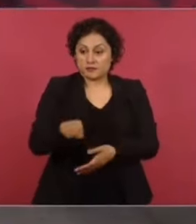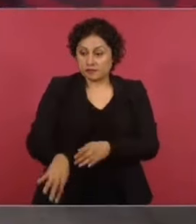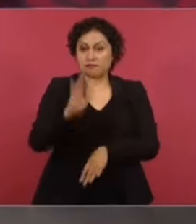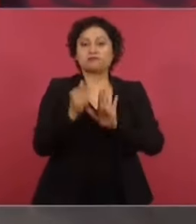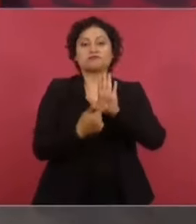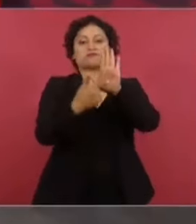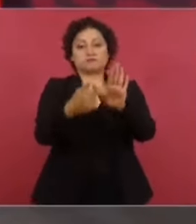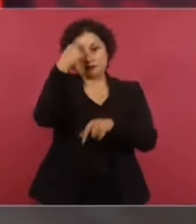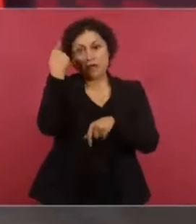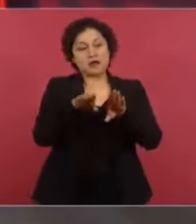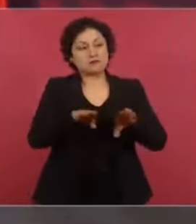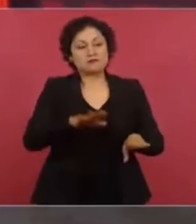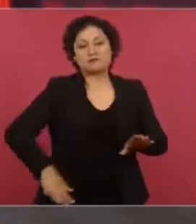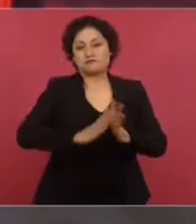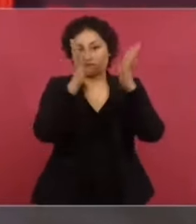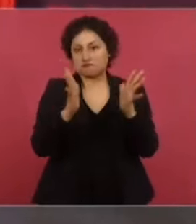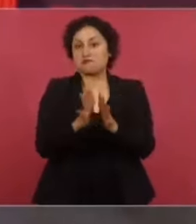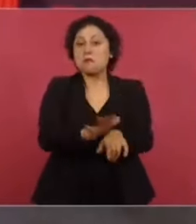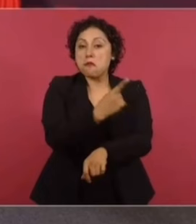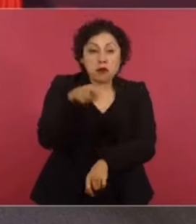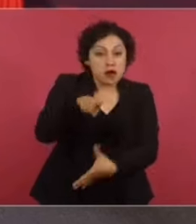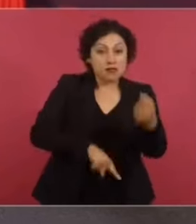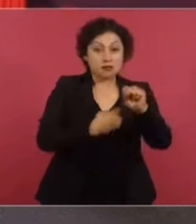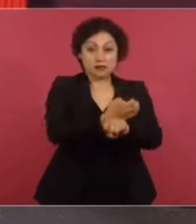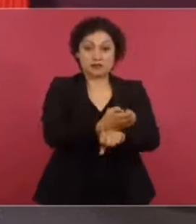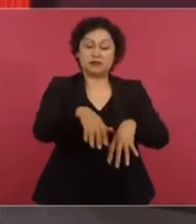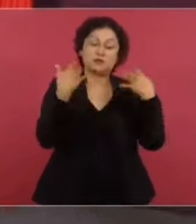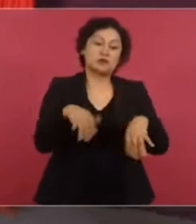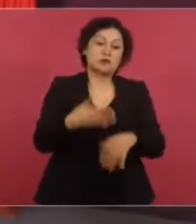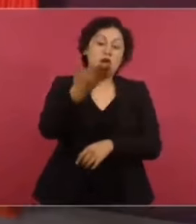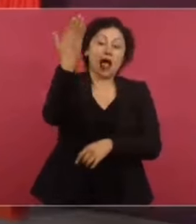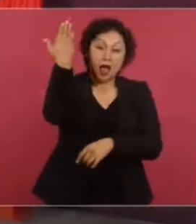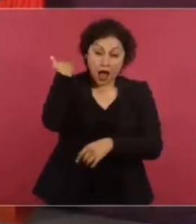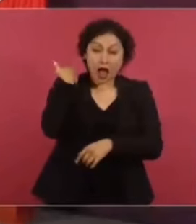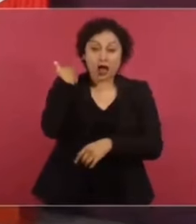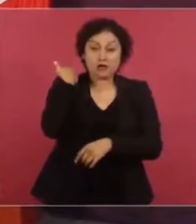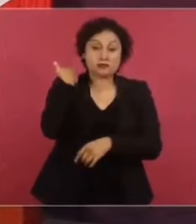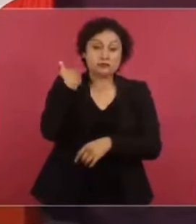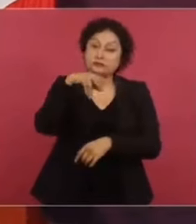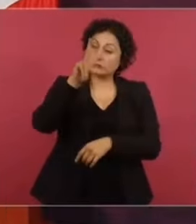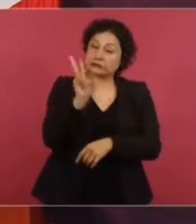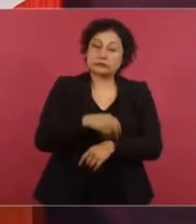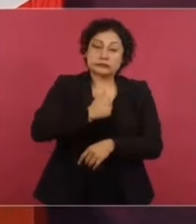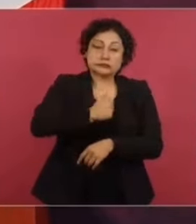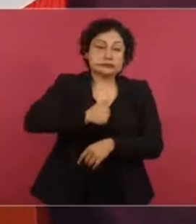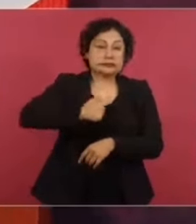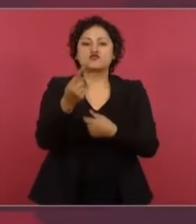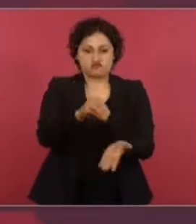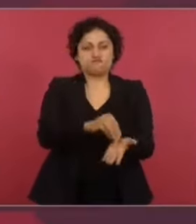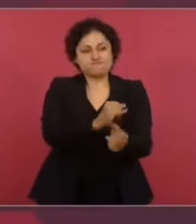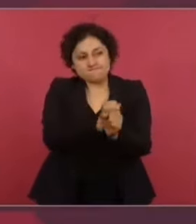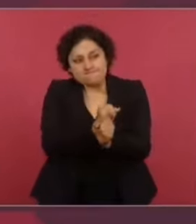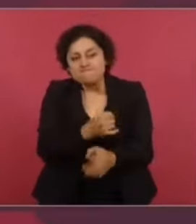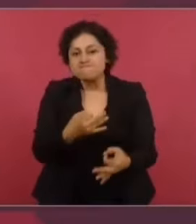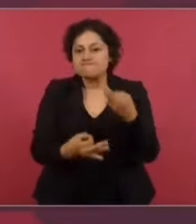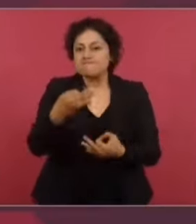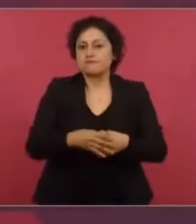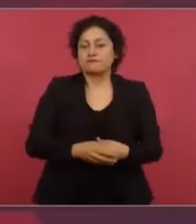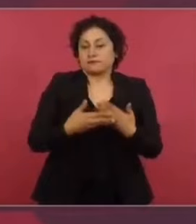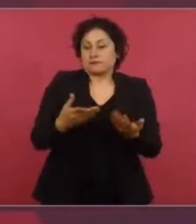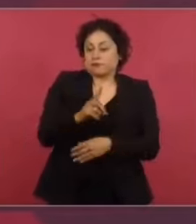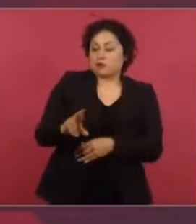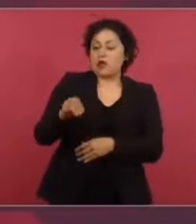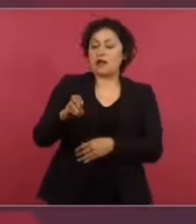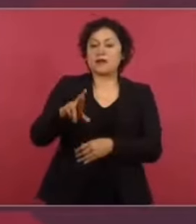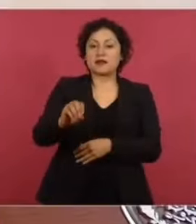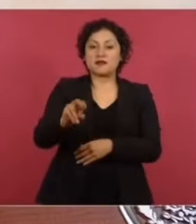de democracia, porque ese estado estaba en una situación muy lamentable por los malos gobiernos. El doctor Américo Villarreal